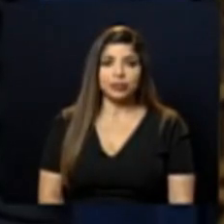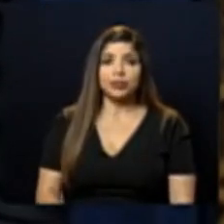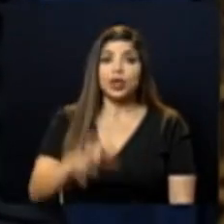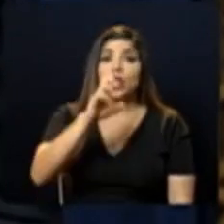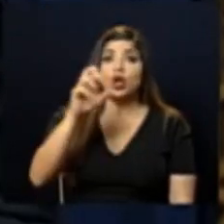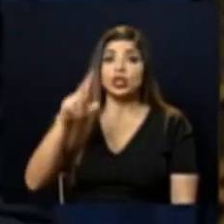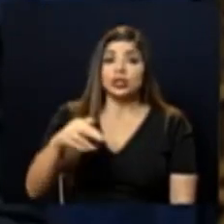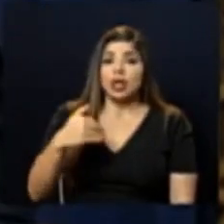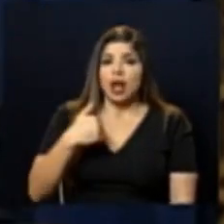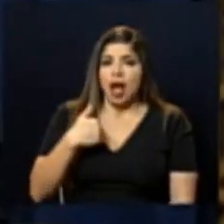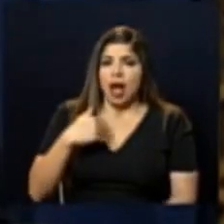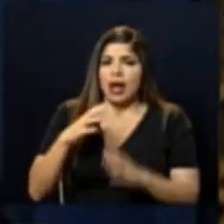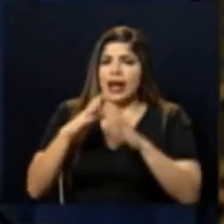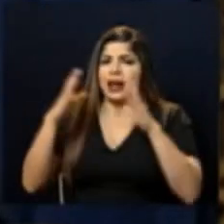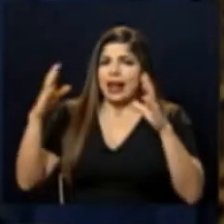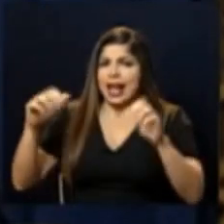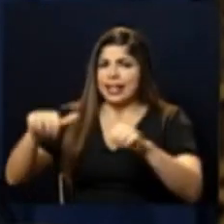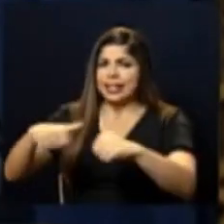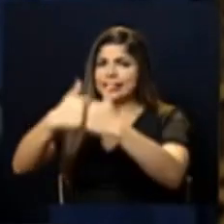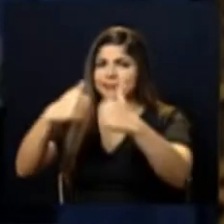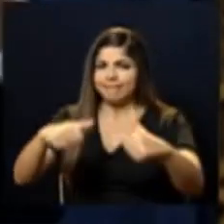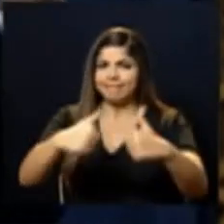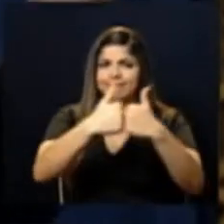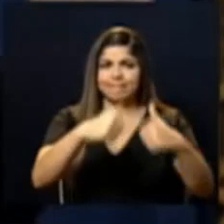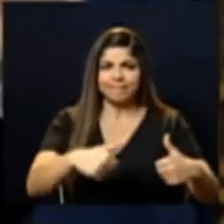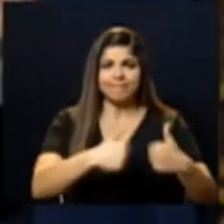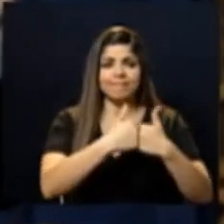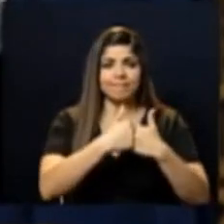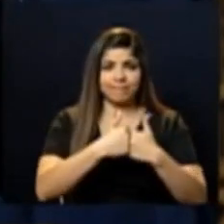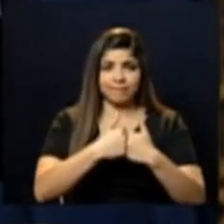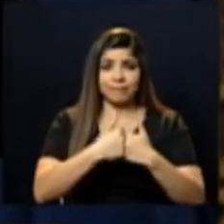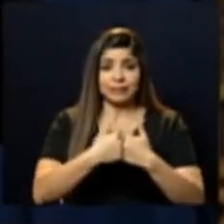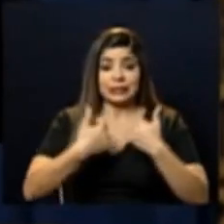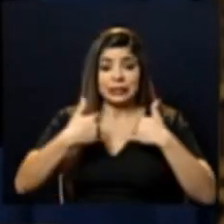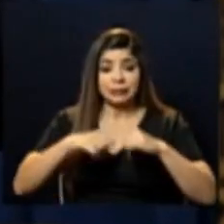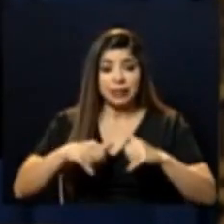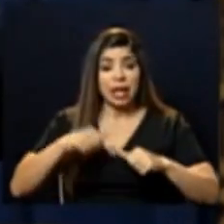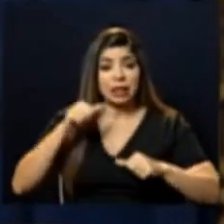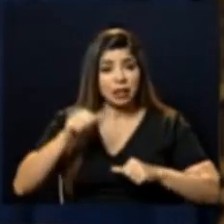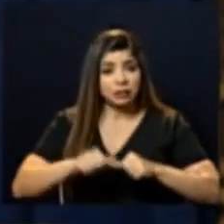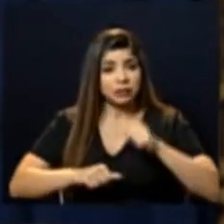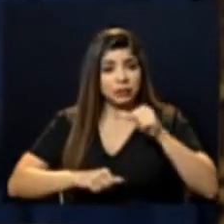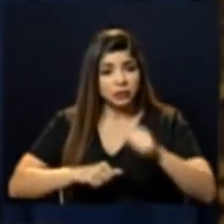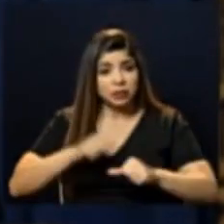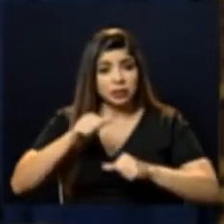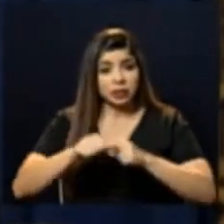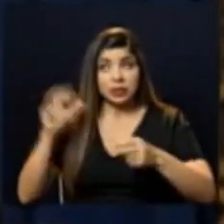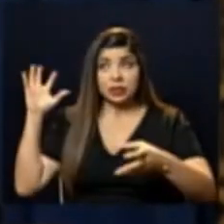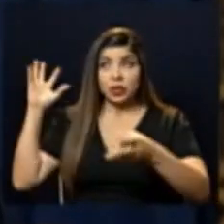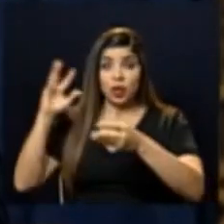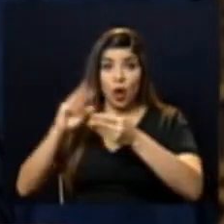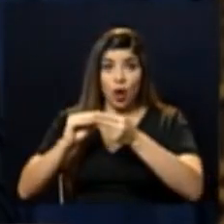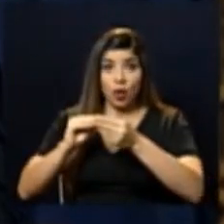Costa Rica tiene grandes desafíos y en tanto llevamos adelante todo lo anterior,